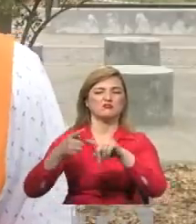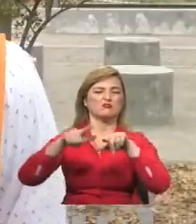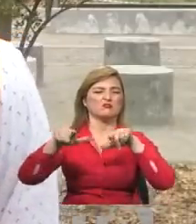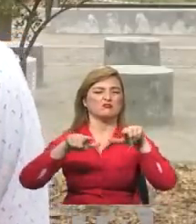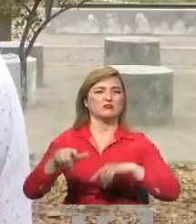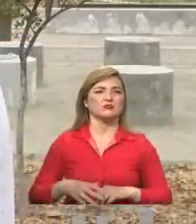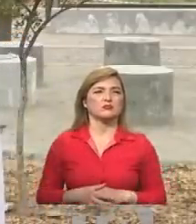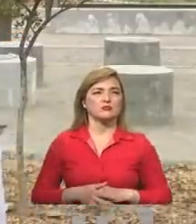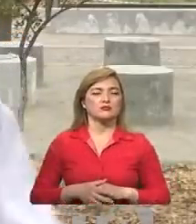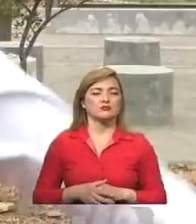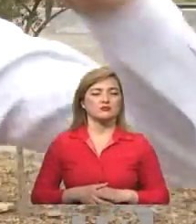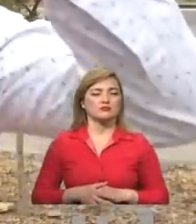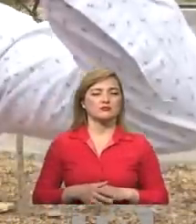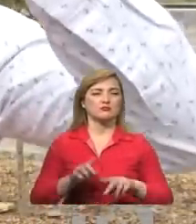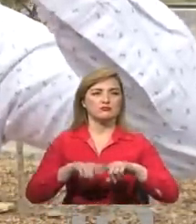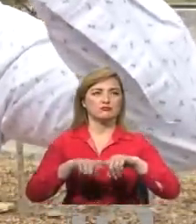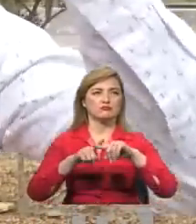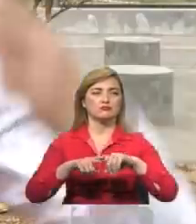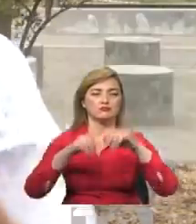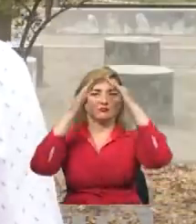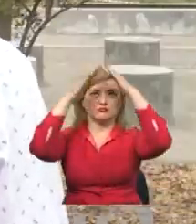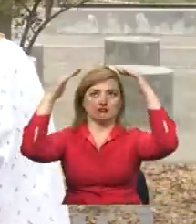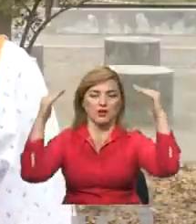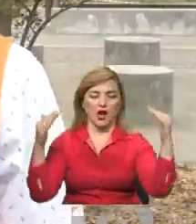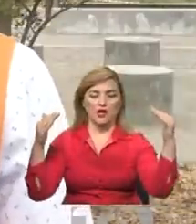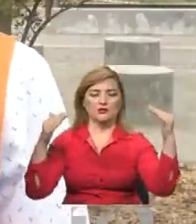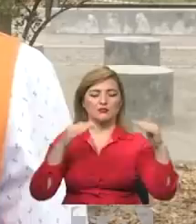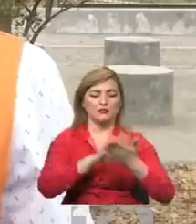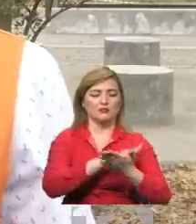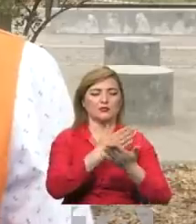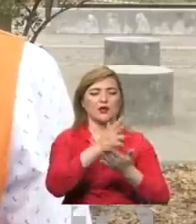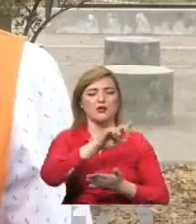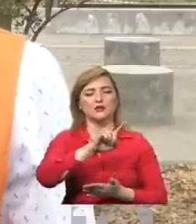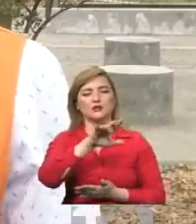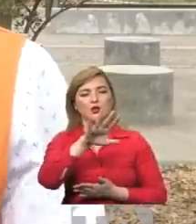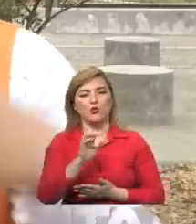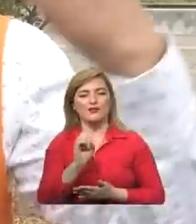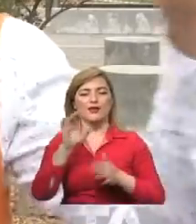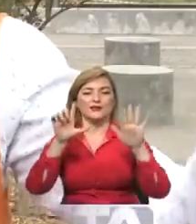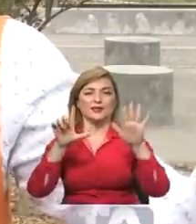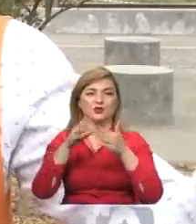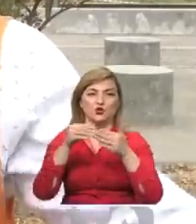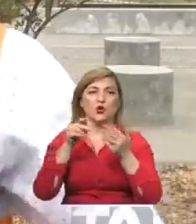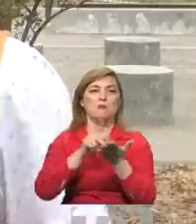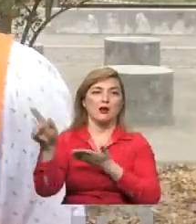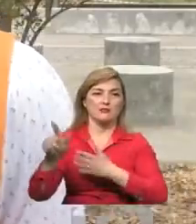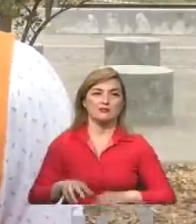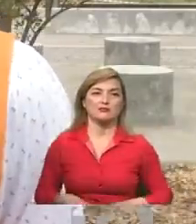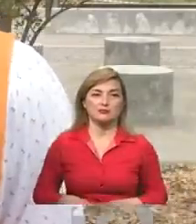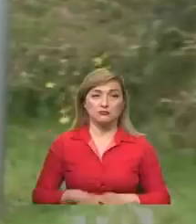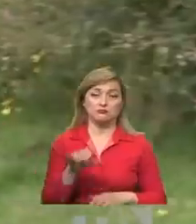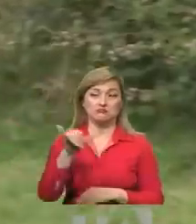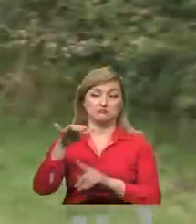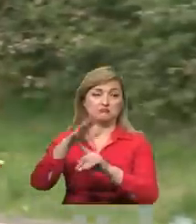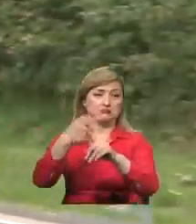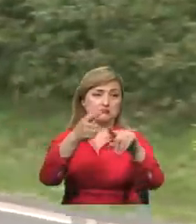o sea, aproximadamente dependiendo si es la caseta o la parrilla, va entre $357, que es lo que está funcionando en otros parques